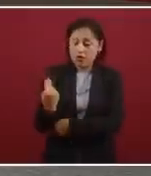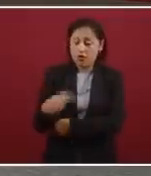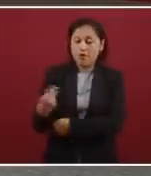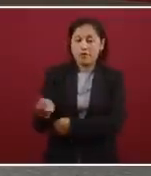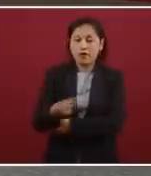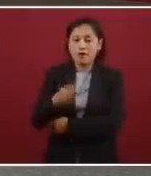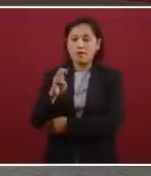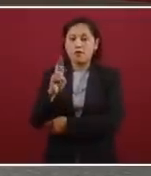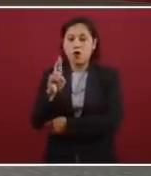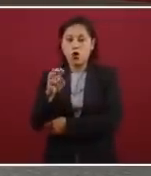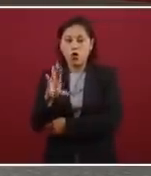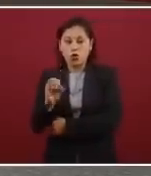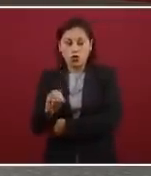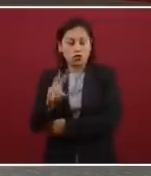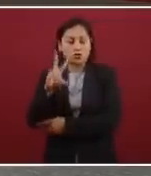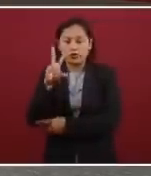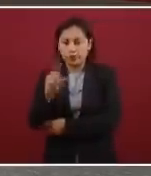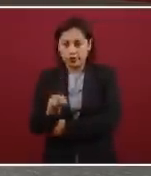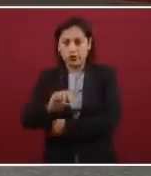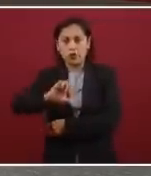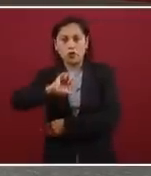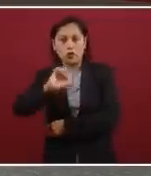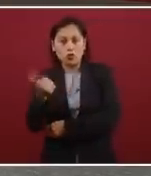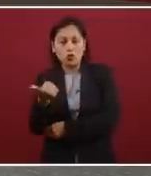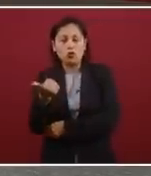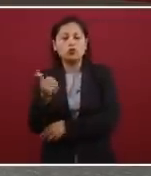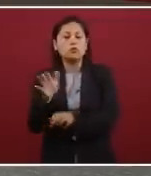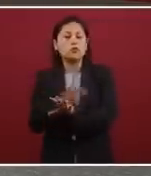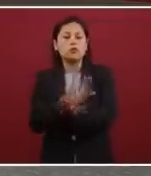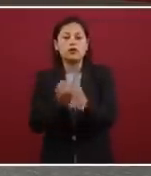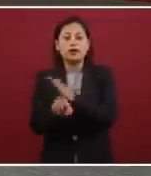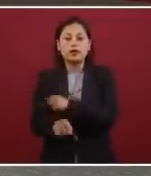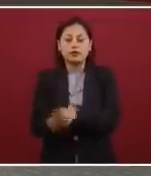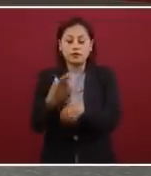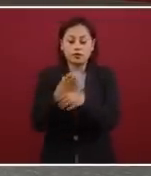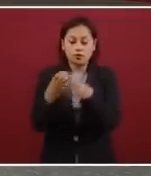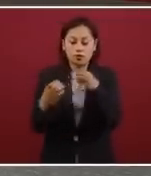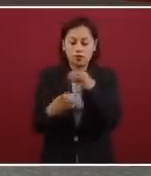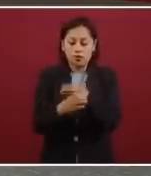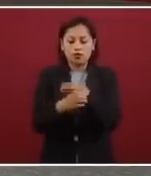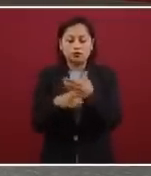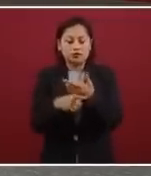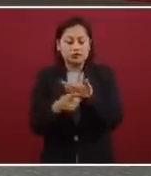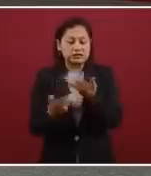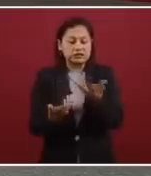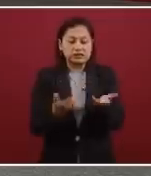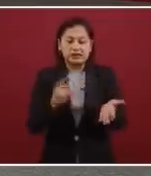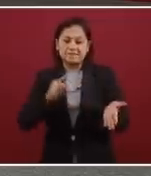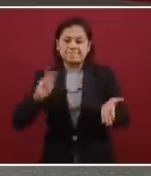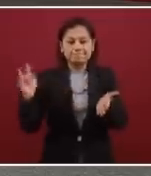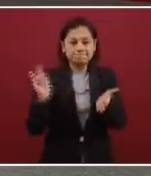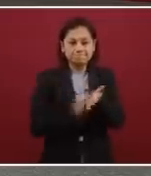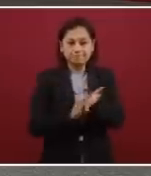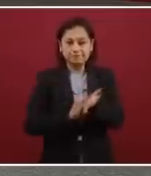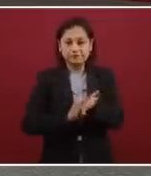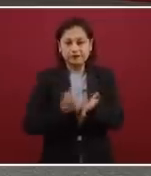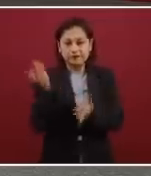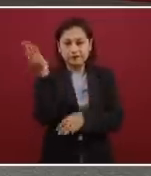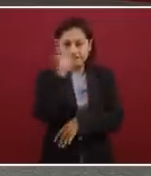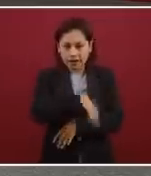que tiene que ver con mercancías que son etiquetadas de manera falsa, con triangulaciones